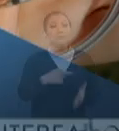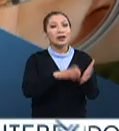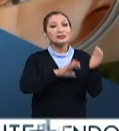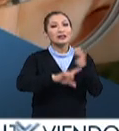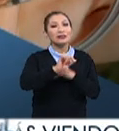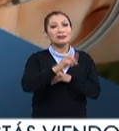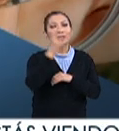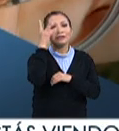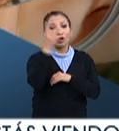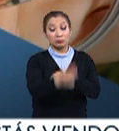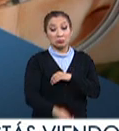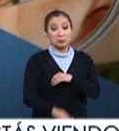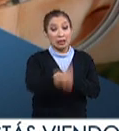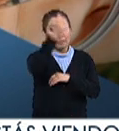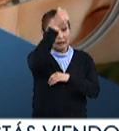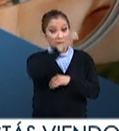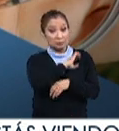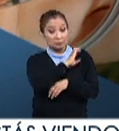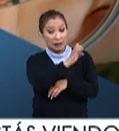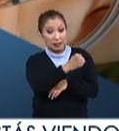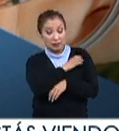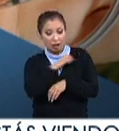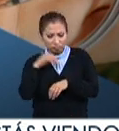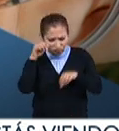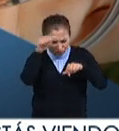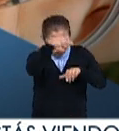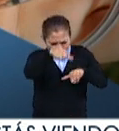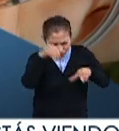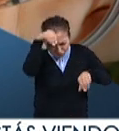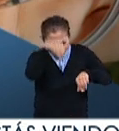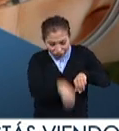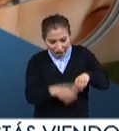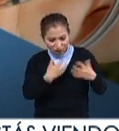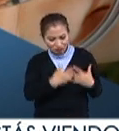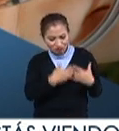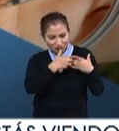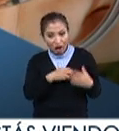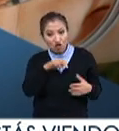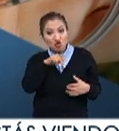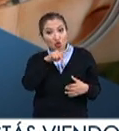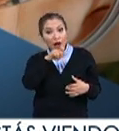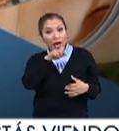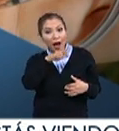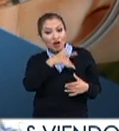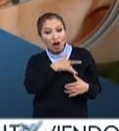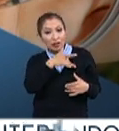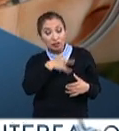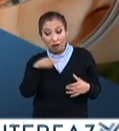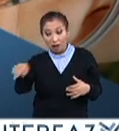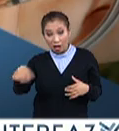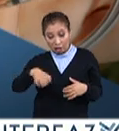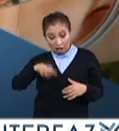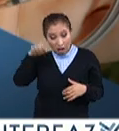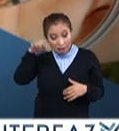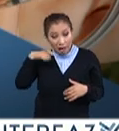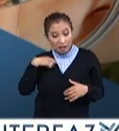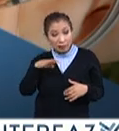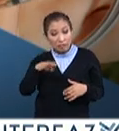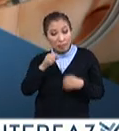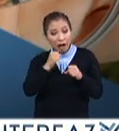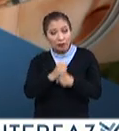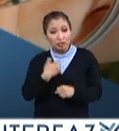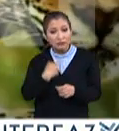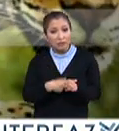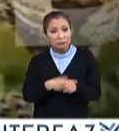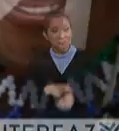En 1972, por primera vez en España, se implanta un marcapasos nuclear. El paciente tenía 19